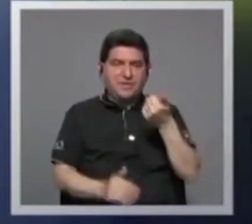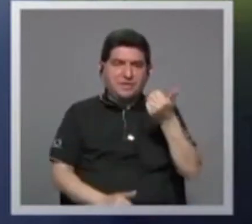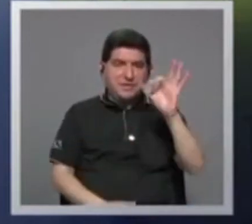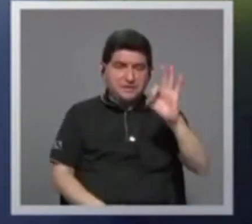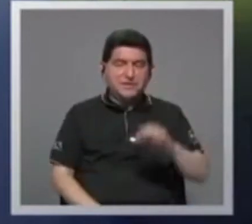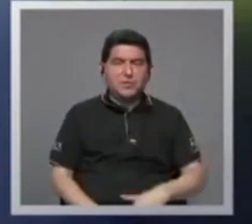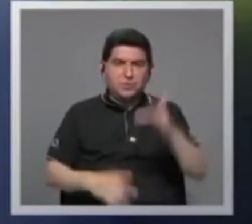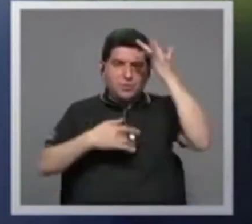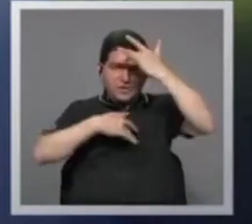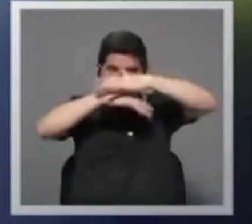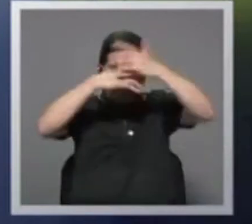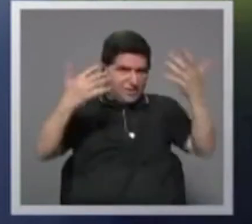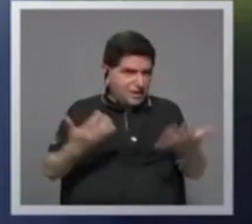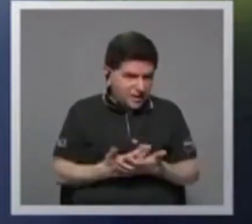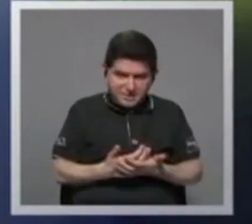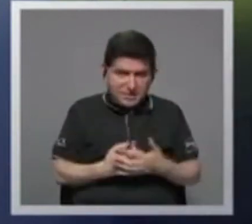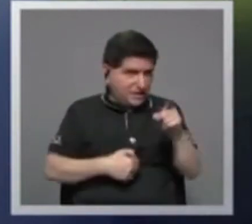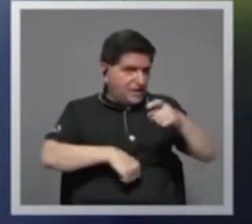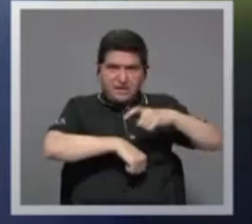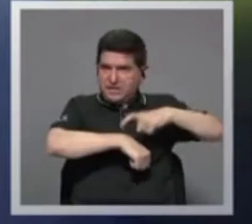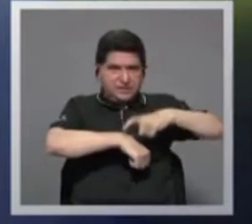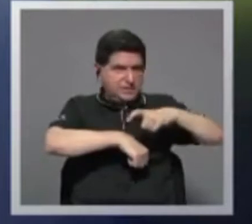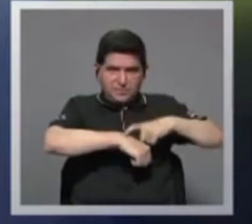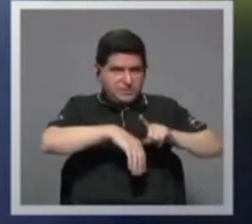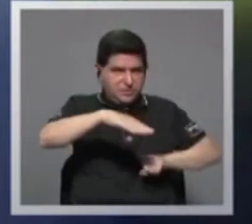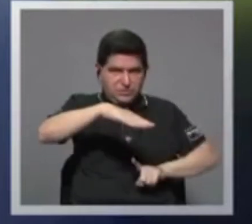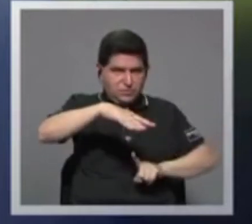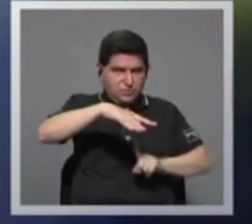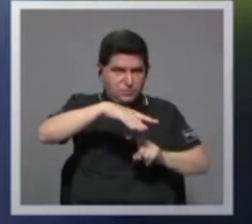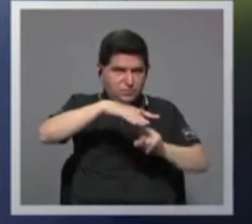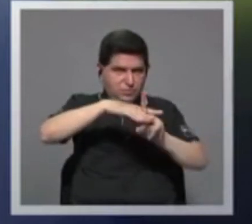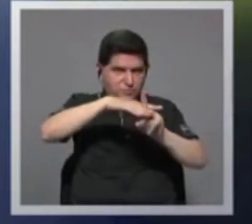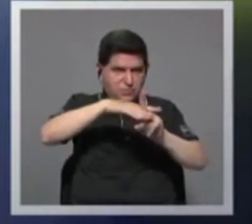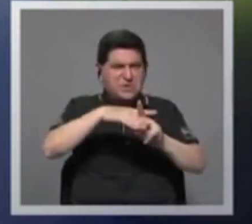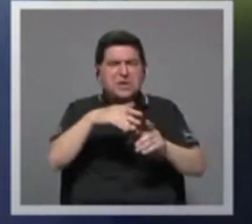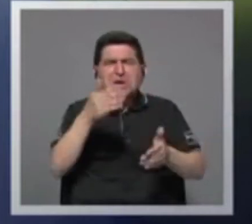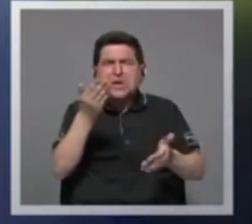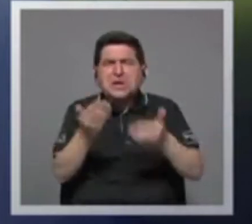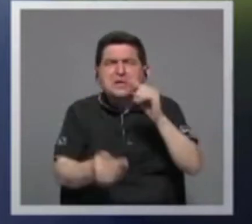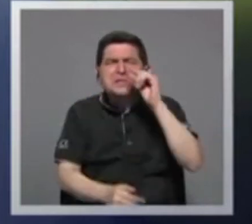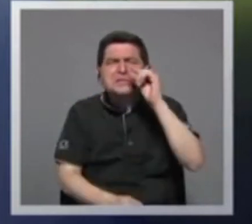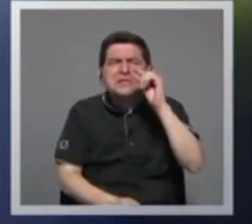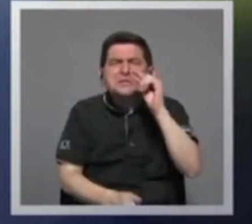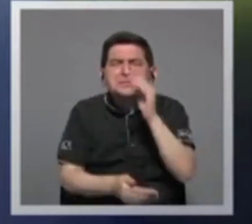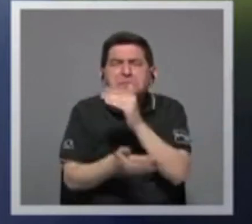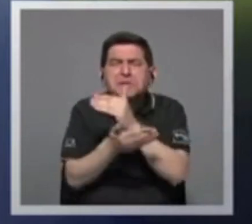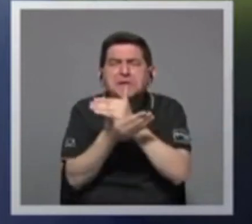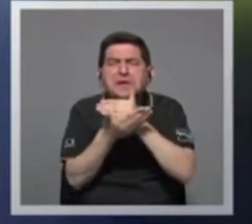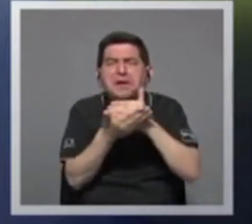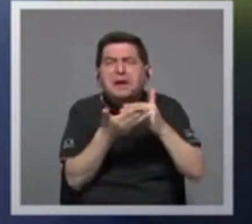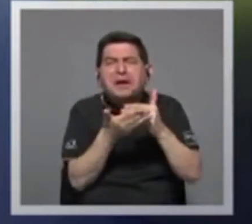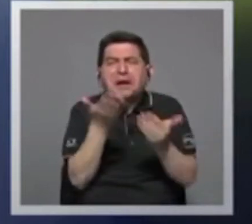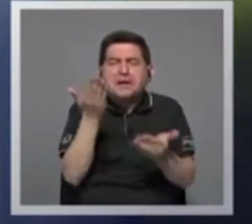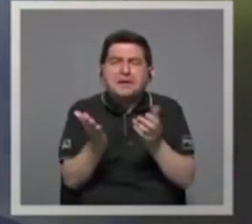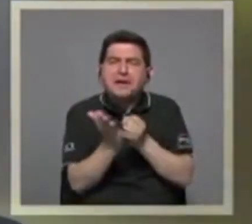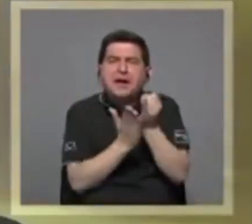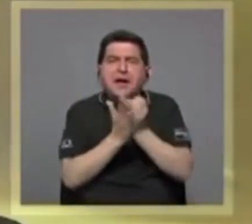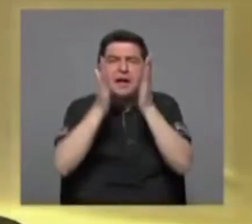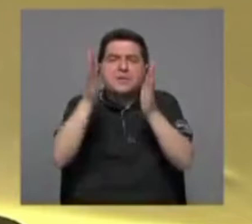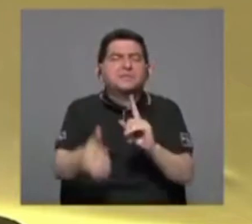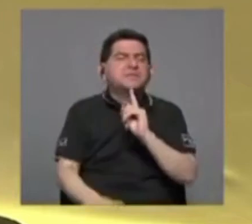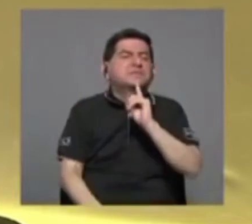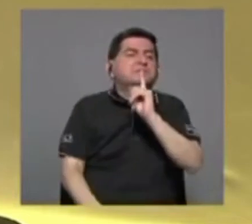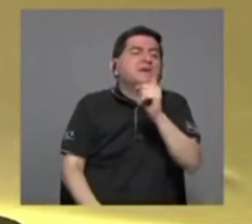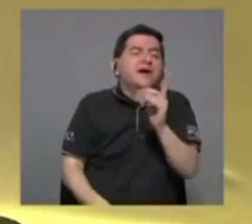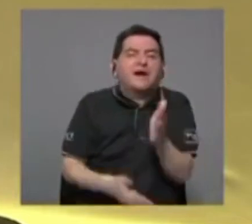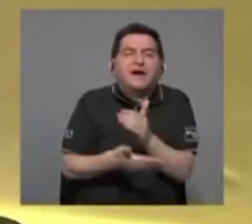la pandemia no, tal vez una nota pequeñita de pie de página de algún investigador